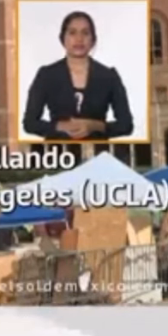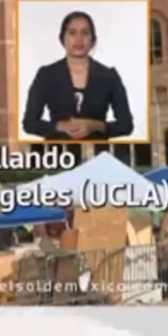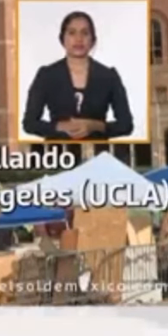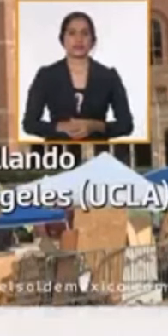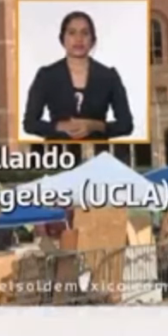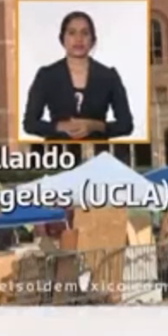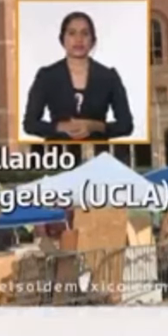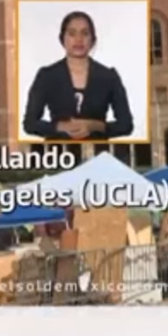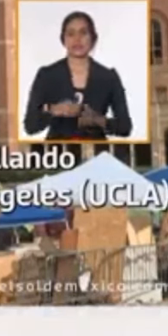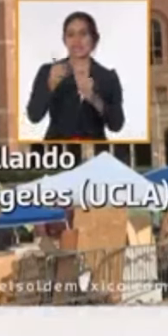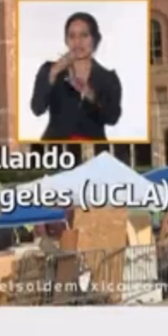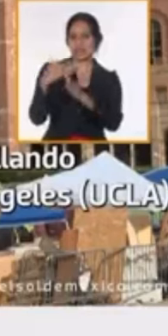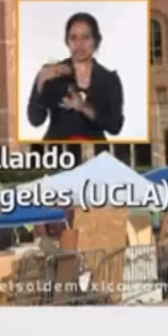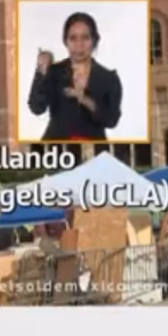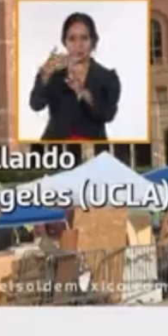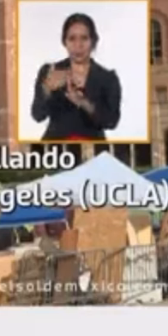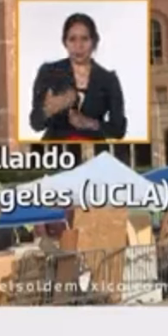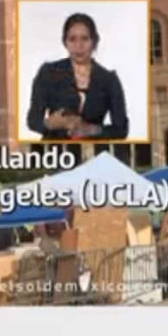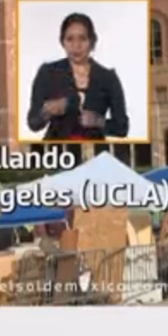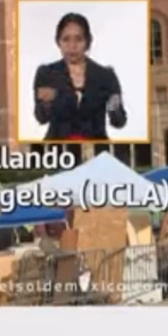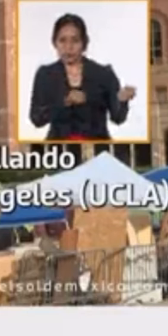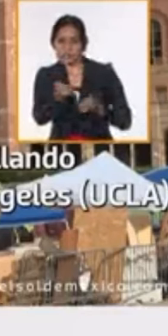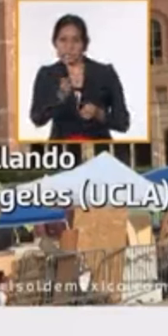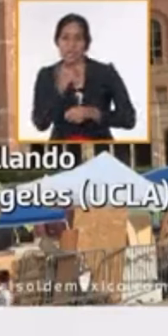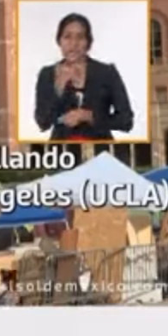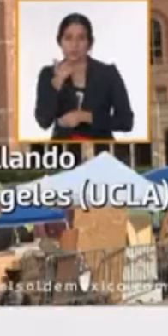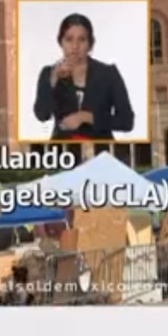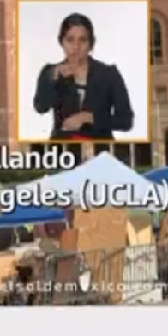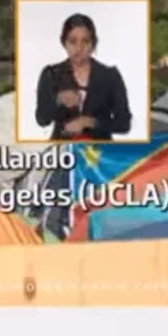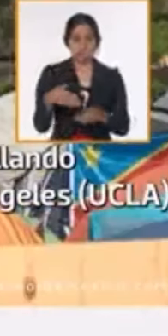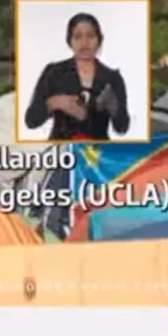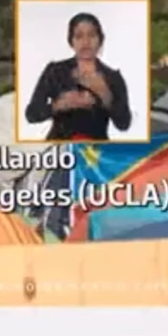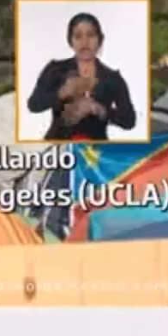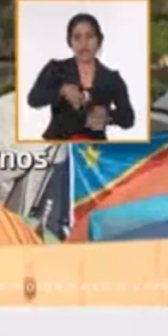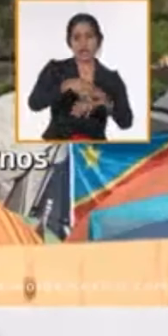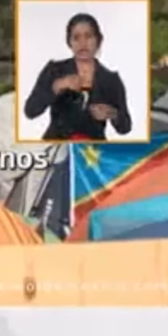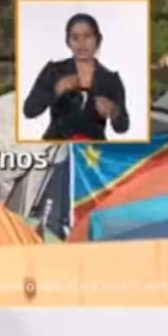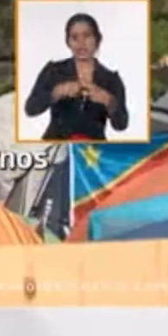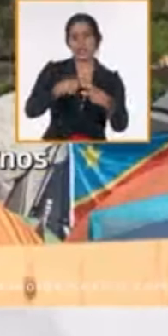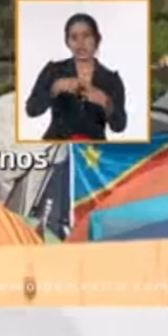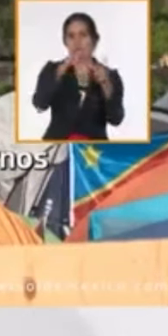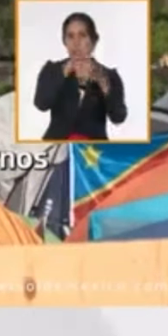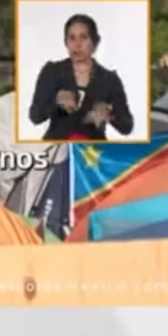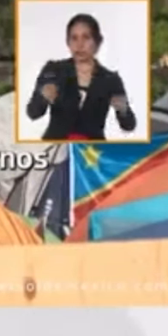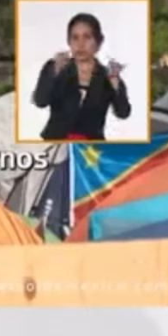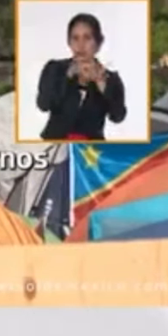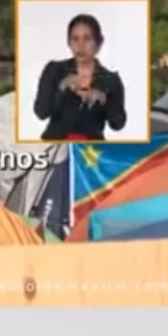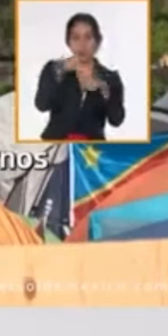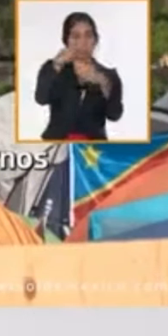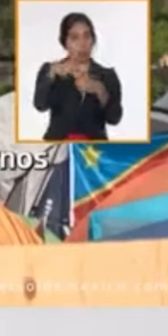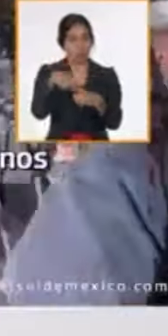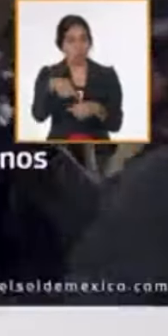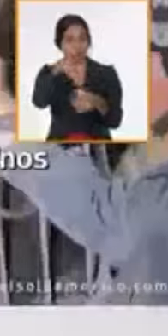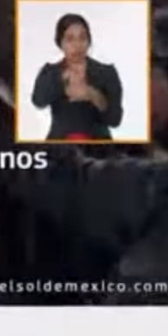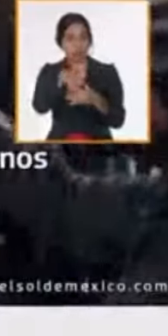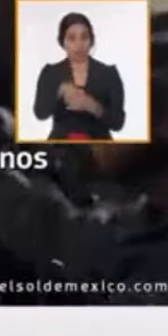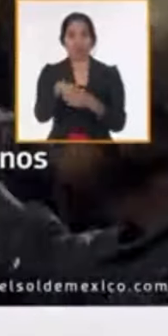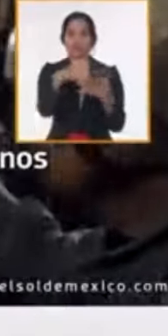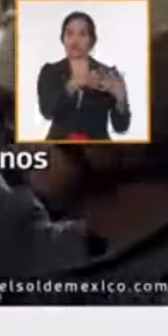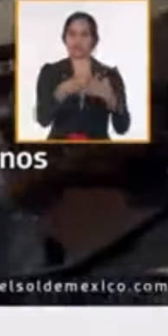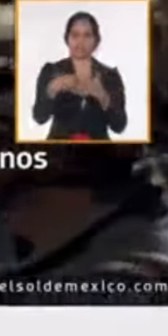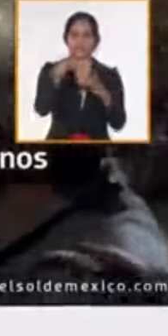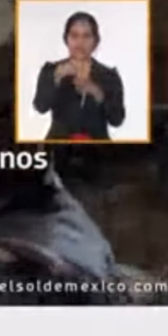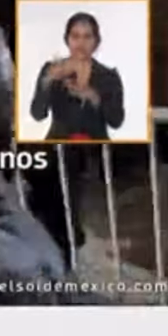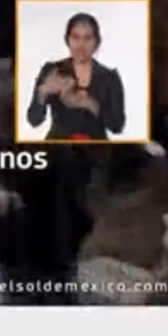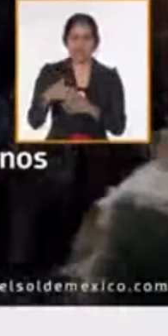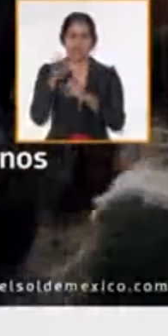Docenas de vehículos policiales seguían patrullando también la Universidad de California, en Los Ángeles, en el oeste del país, después de violentos